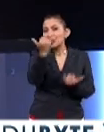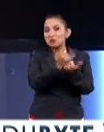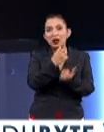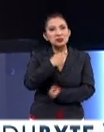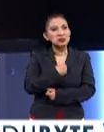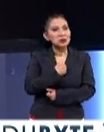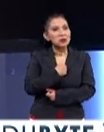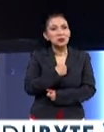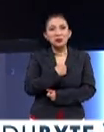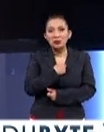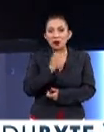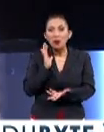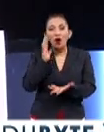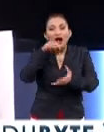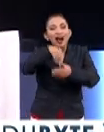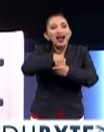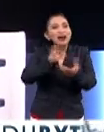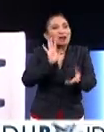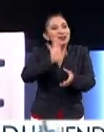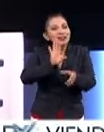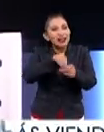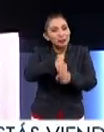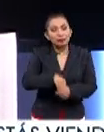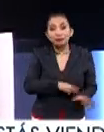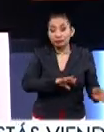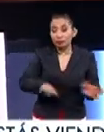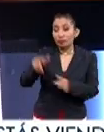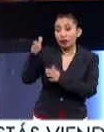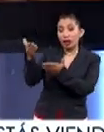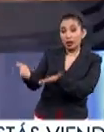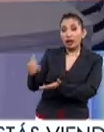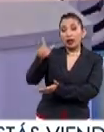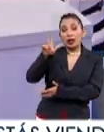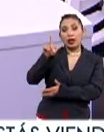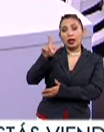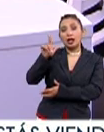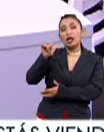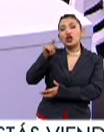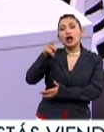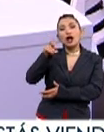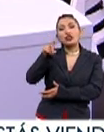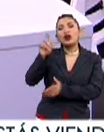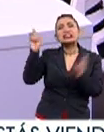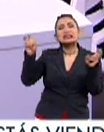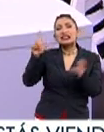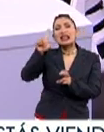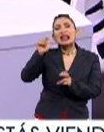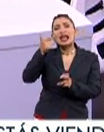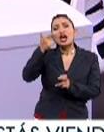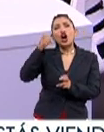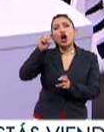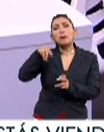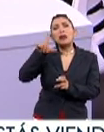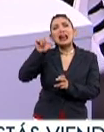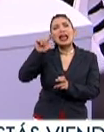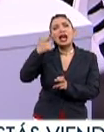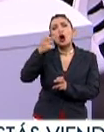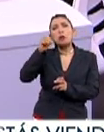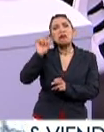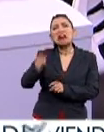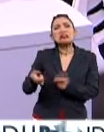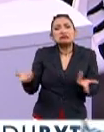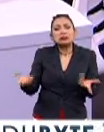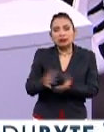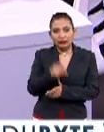seré yo. Sí, te involucra, ¿no? Uh-huh. Te involucra. Bueno, y en el caso de usted, de Leonardo, a ver, cuéntame, ¿qué es Legom Legom? Legom Legom es